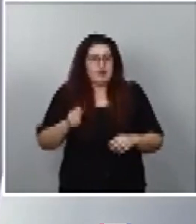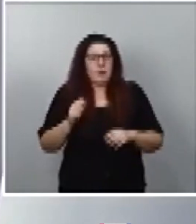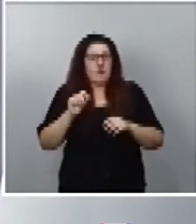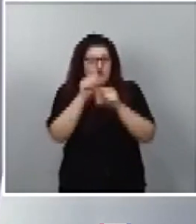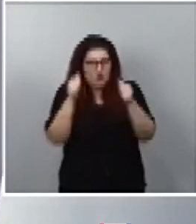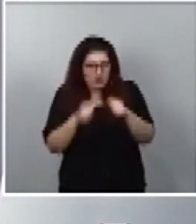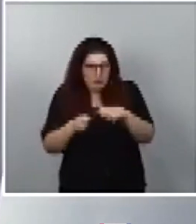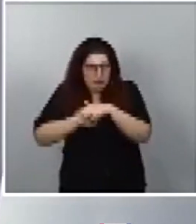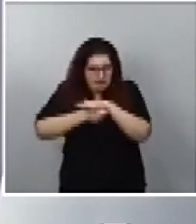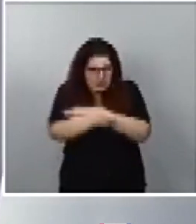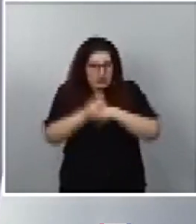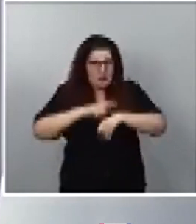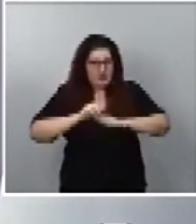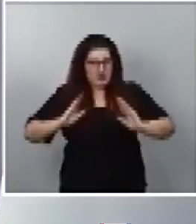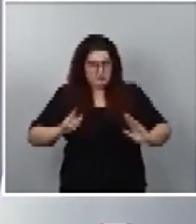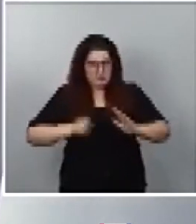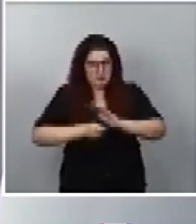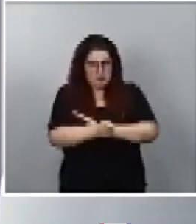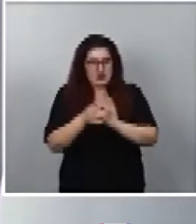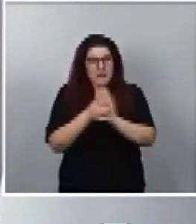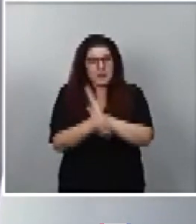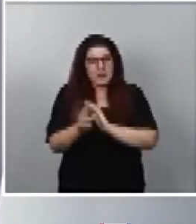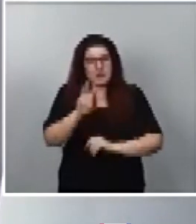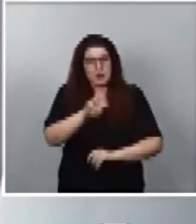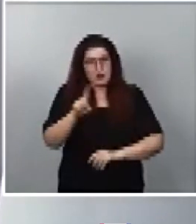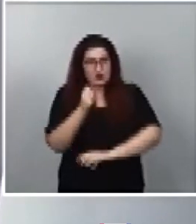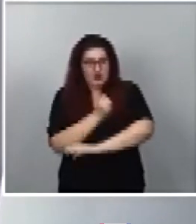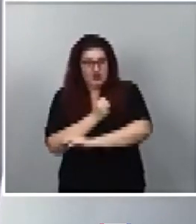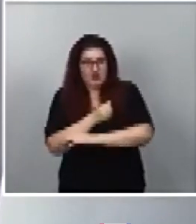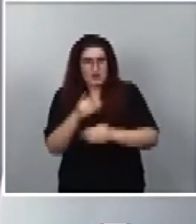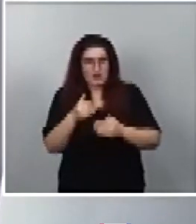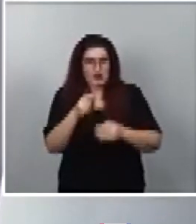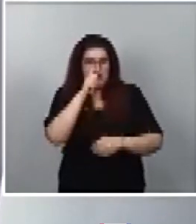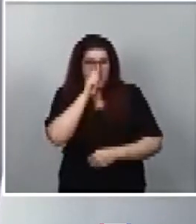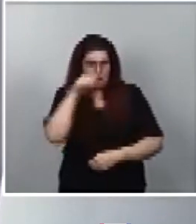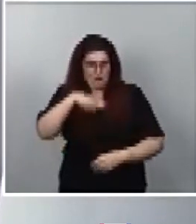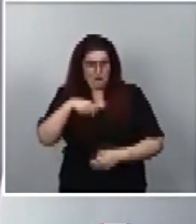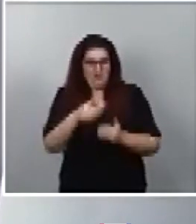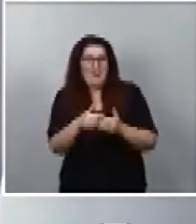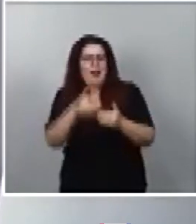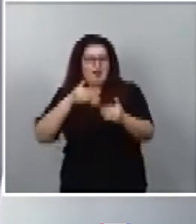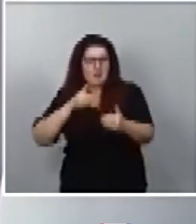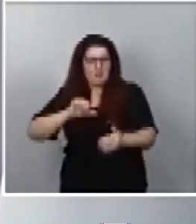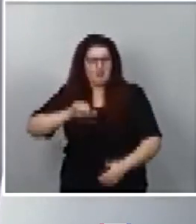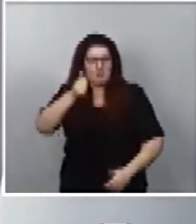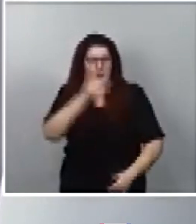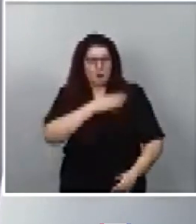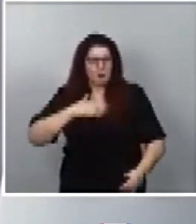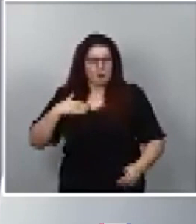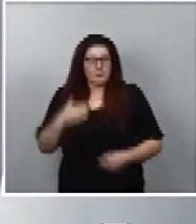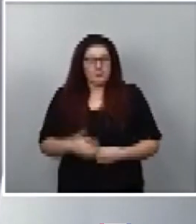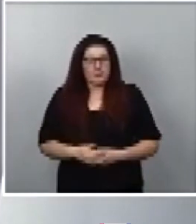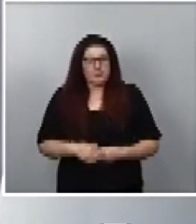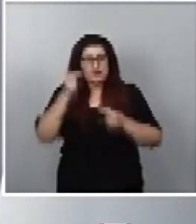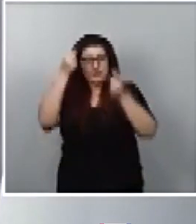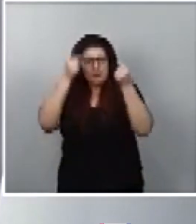y por tanto tenerlos aprobados antes de el 31 de diciembre del año en curso unas cuentas que